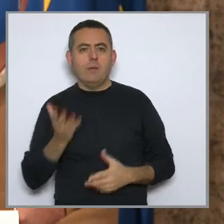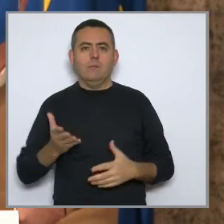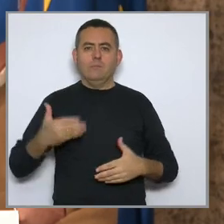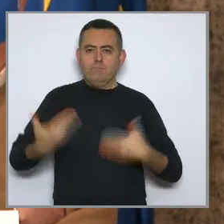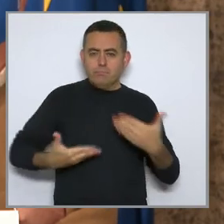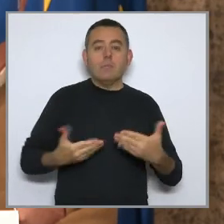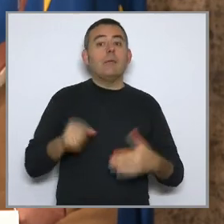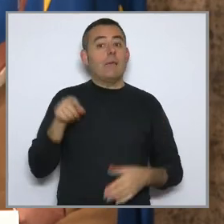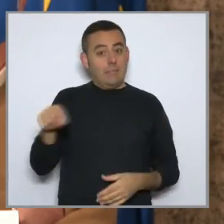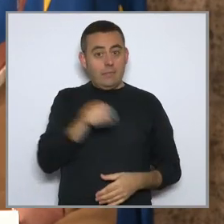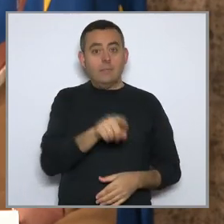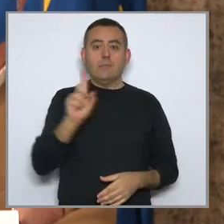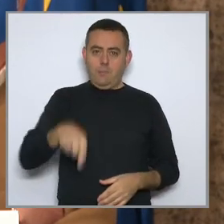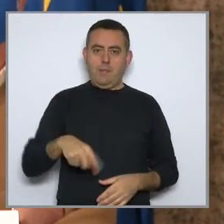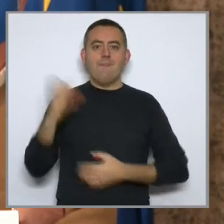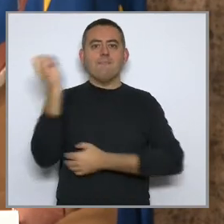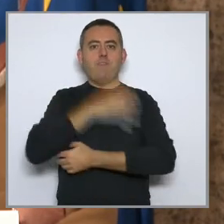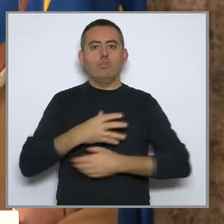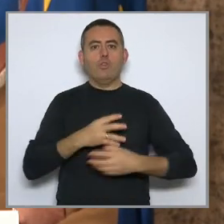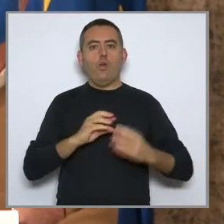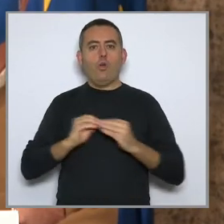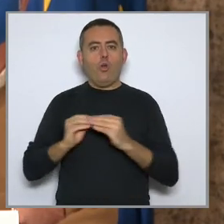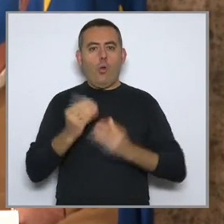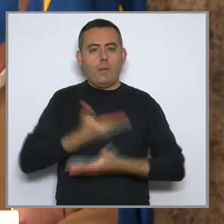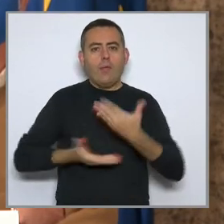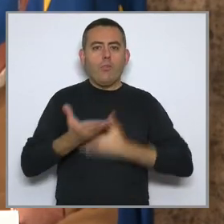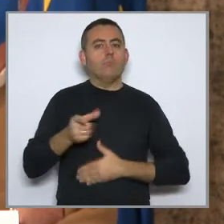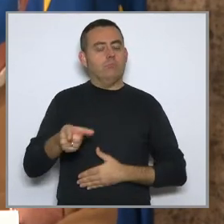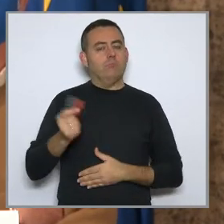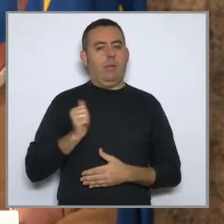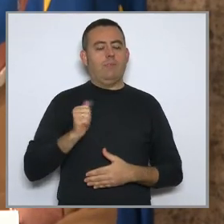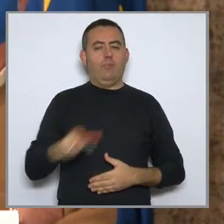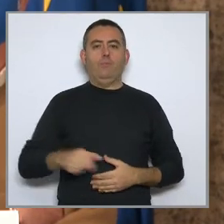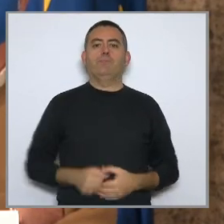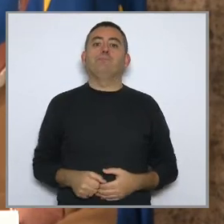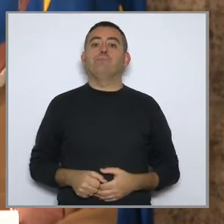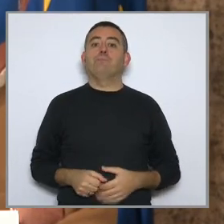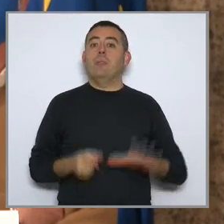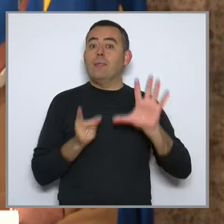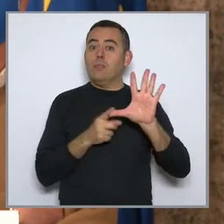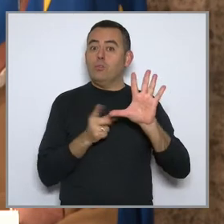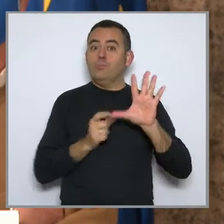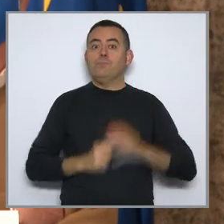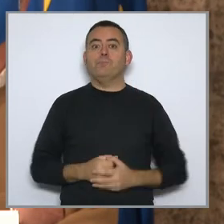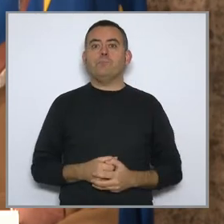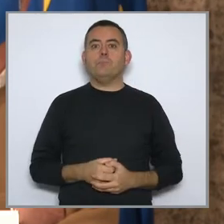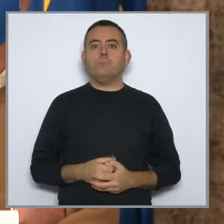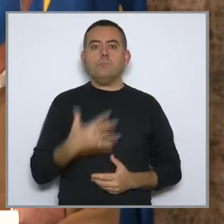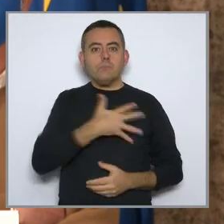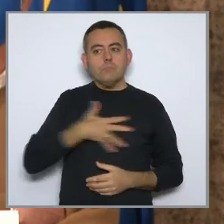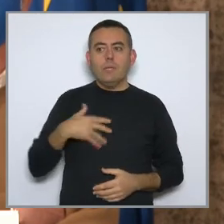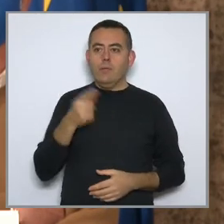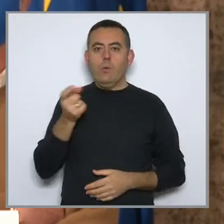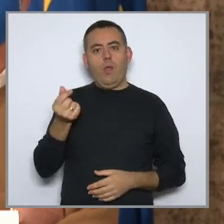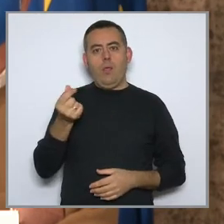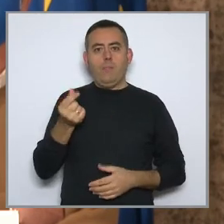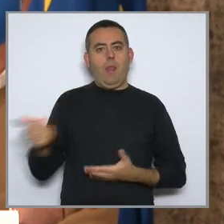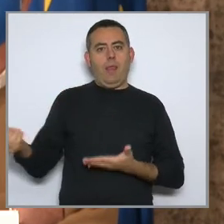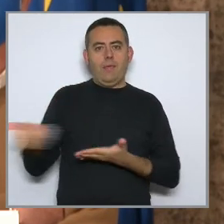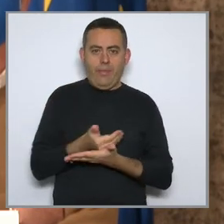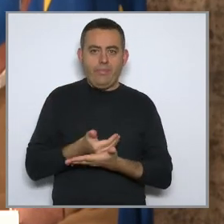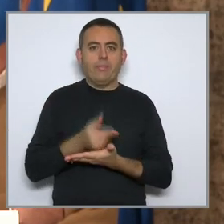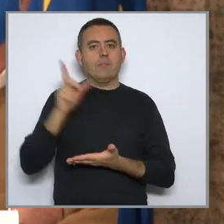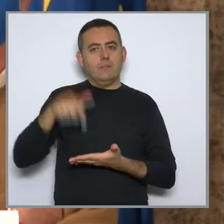las ayudas del Fondo de Cooperación. Y quinta, con el objetivo de aportar liquidez y solvencia a las